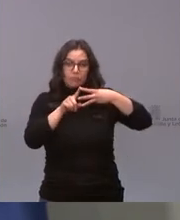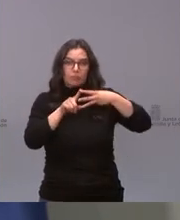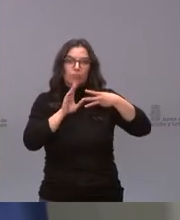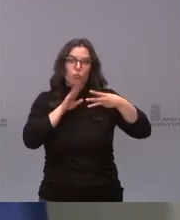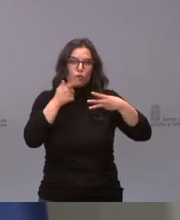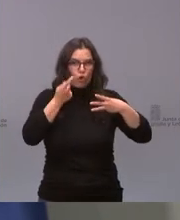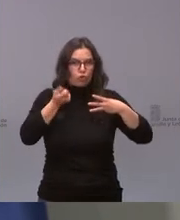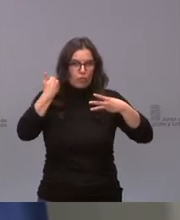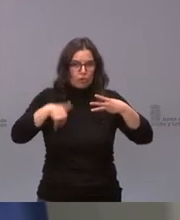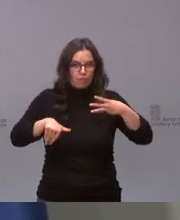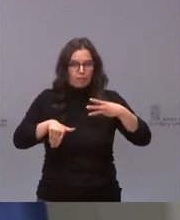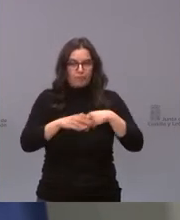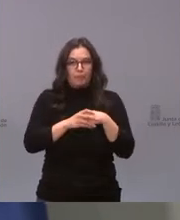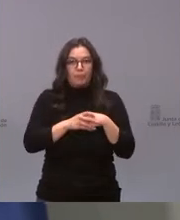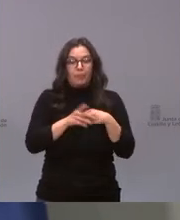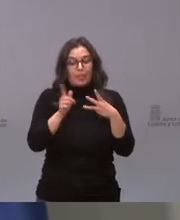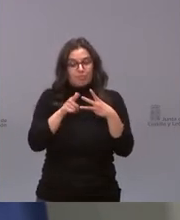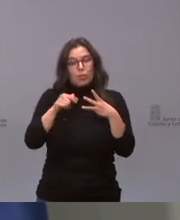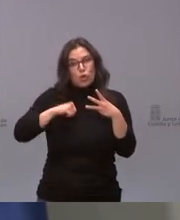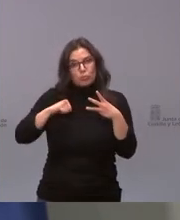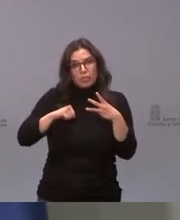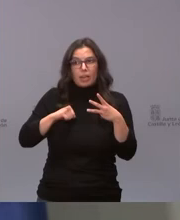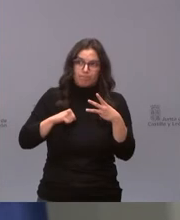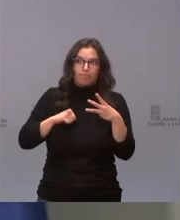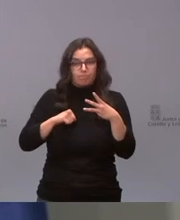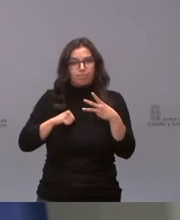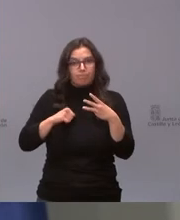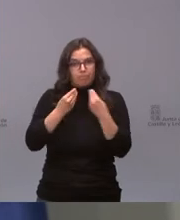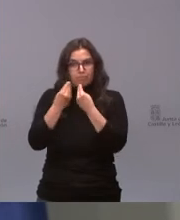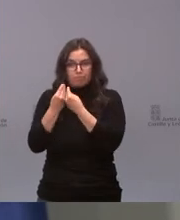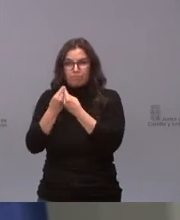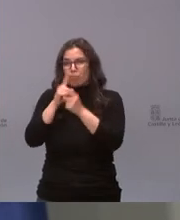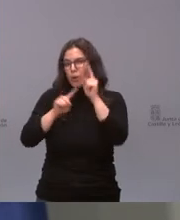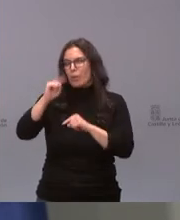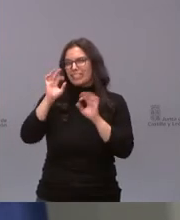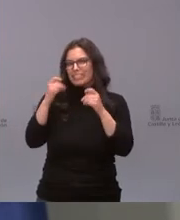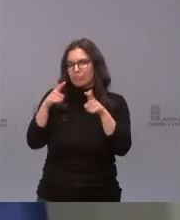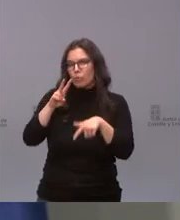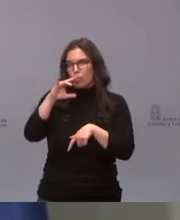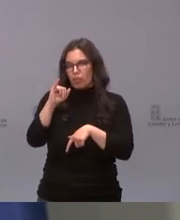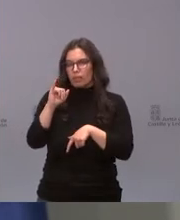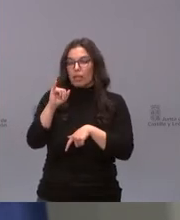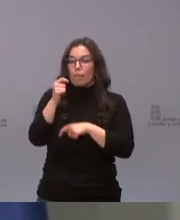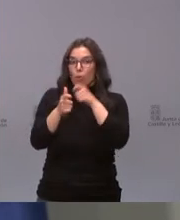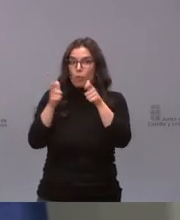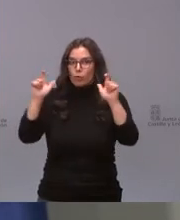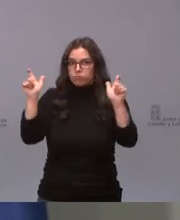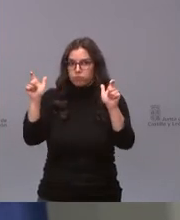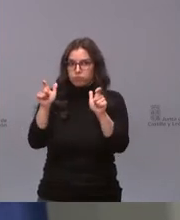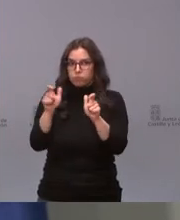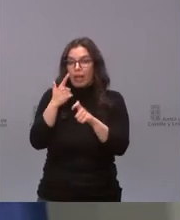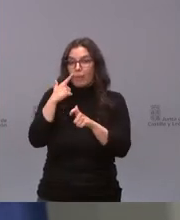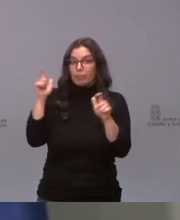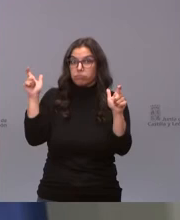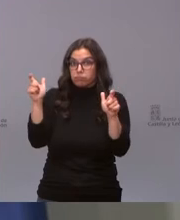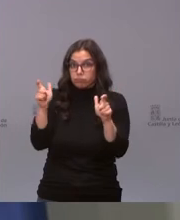control. Tenemos un problema de saturación hospitalaria, básicamente en nuestras unidades de cuidados intensivos. Hay una curva descendente, queremos ver si eso se